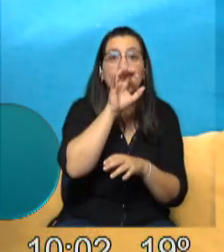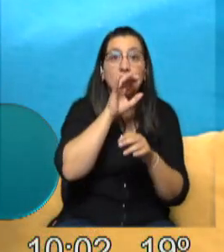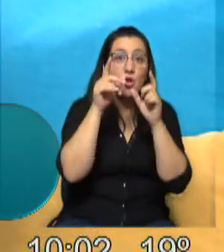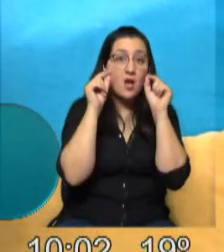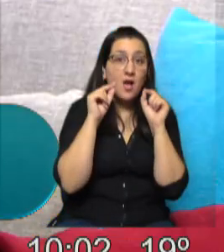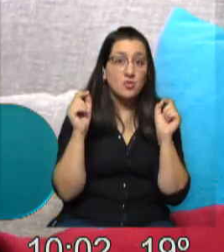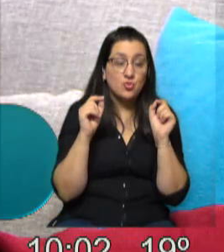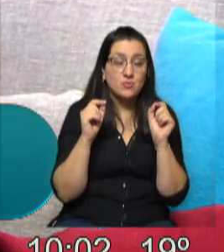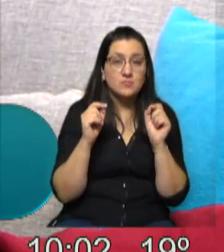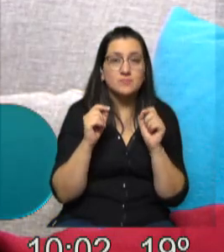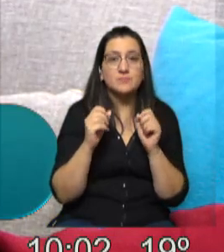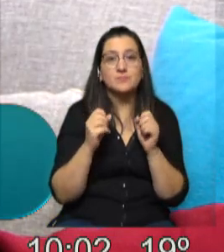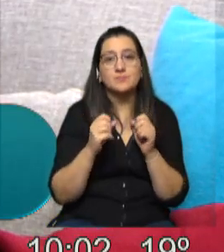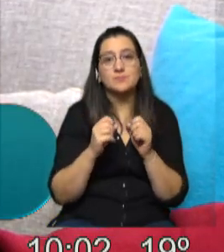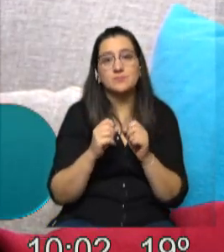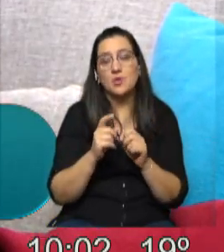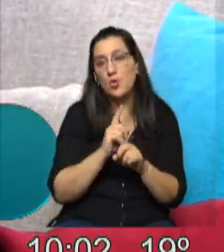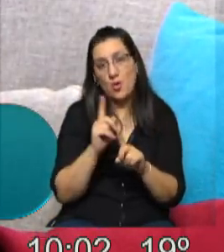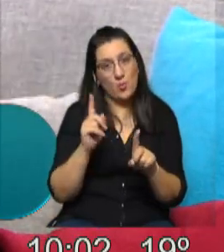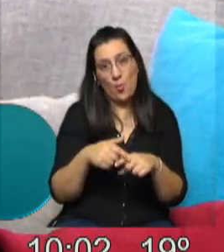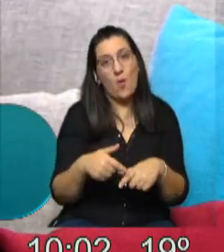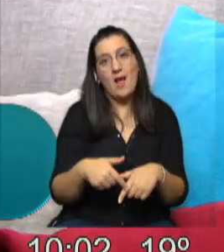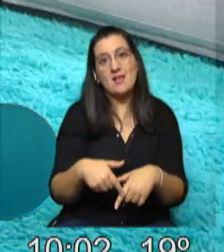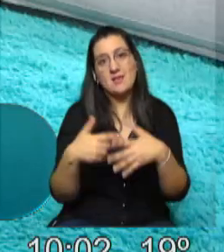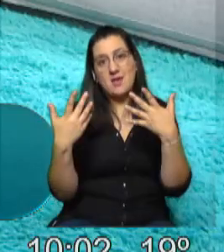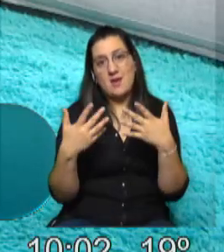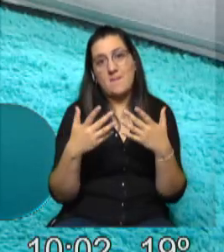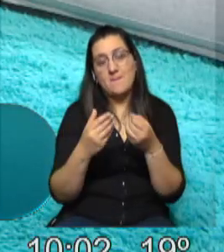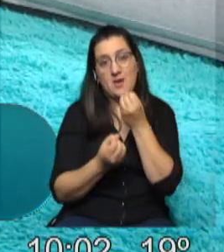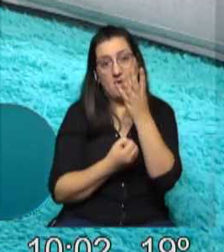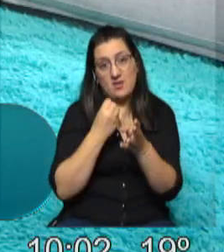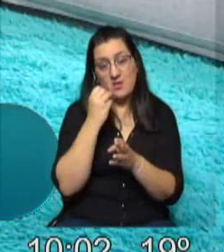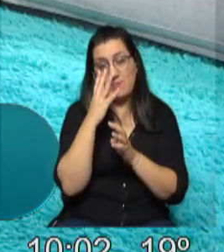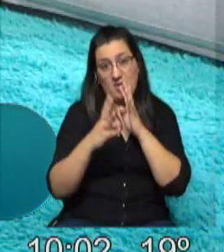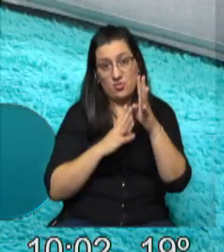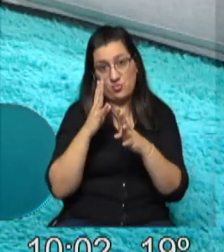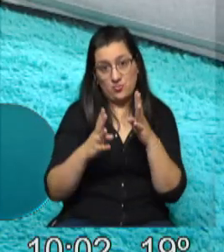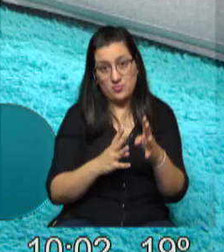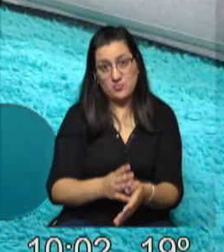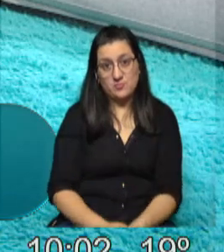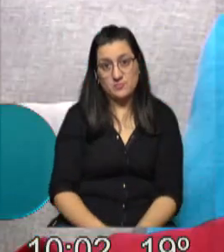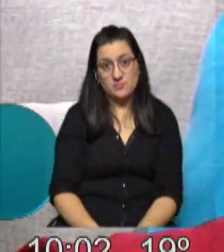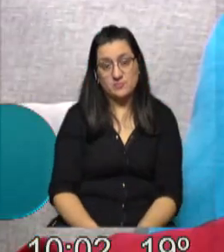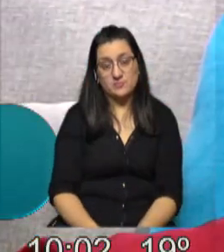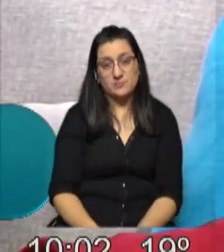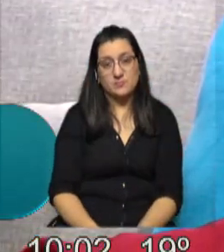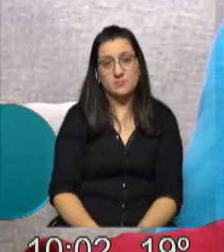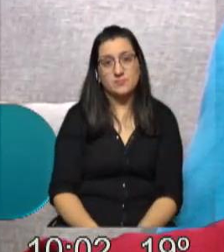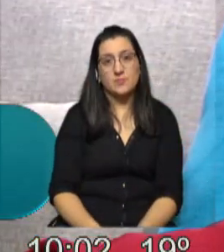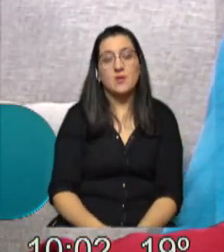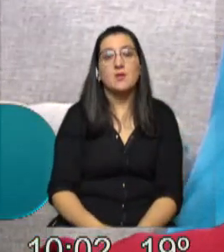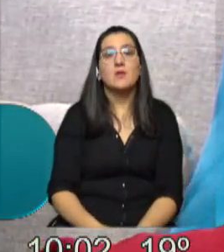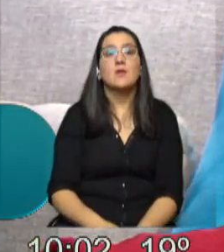en los gatos no es cualquier pasto. No es cualquier pasto. ¿Lo podemos hablar en la próxima? En los gatos no es cualquier pasto. Lo hablamos después de la